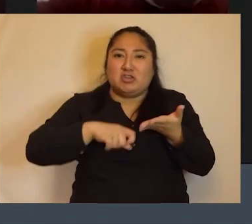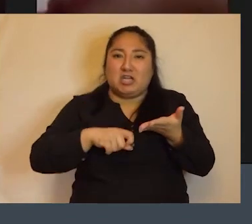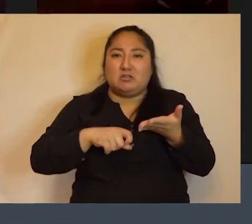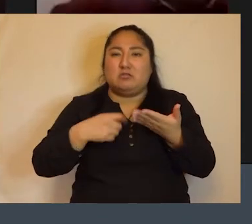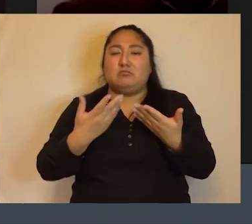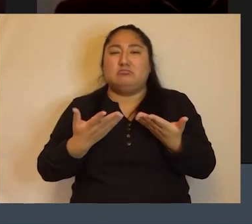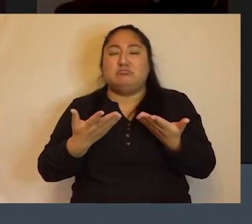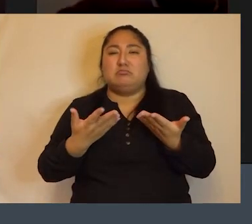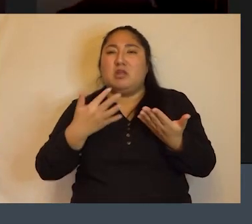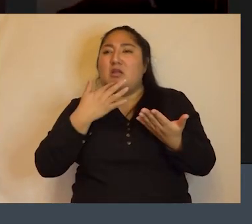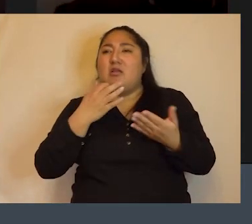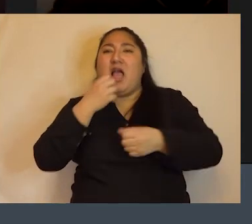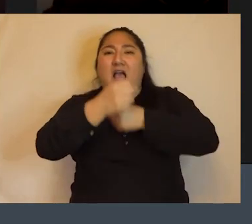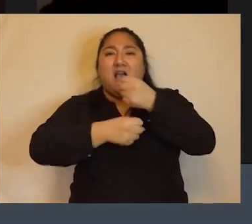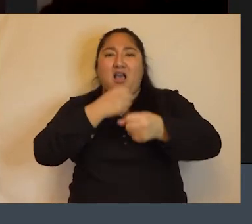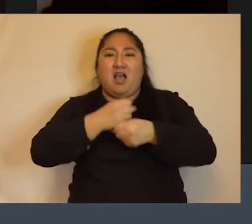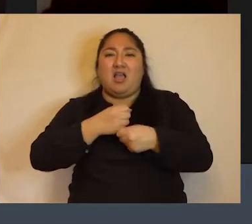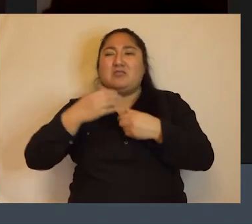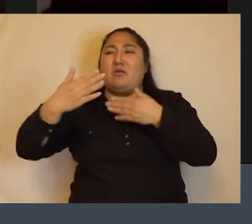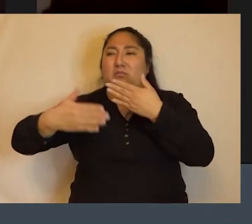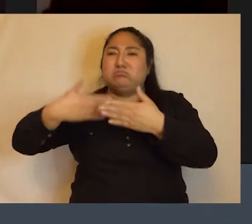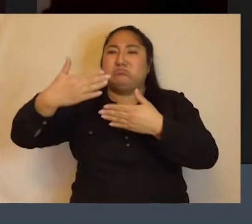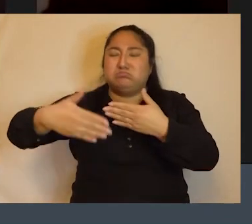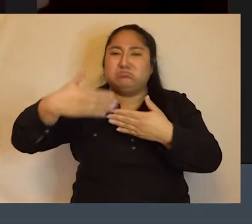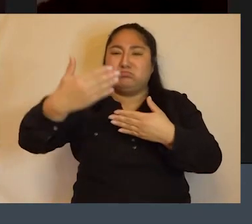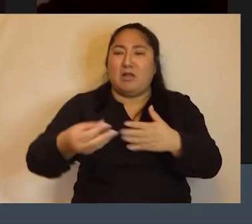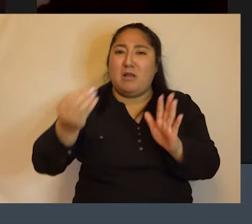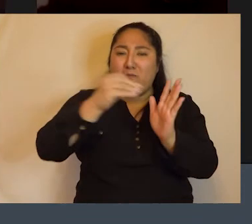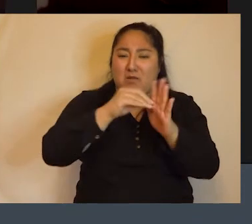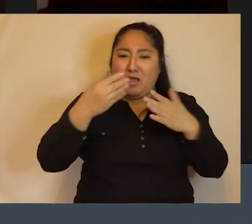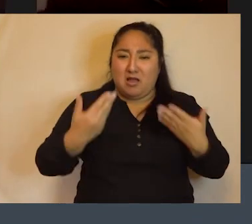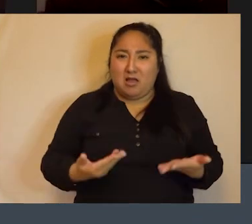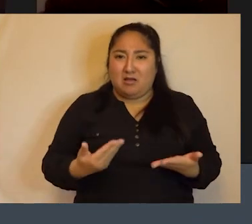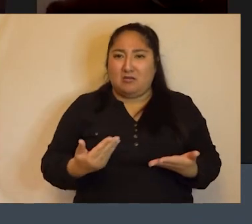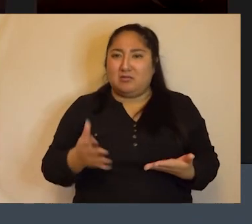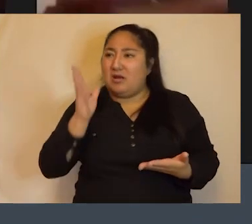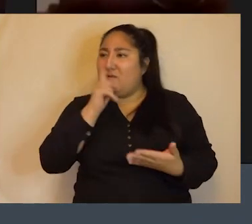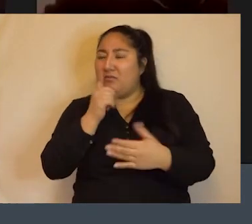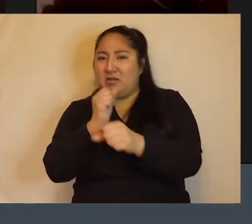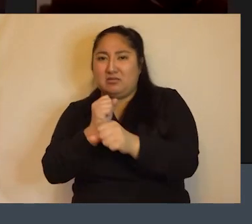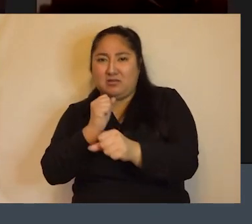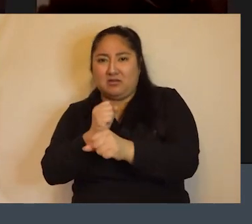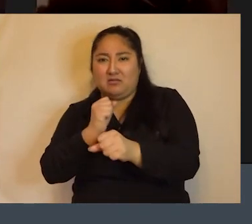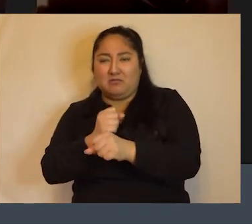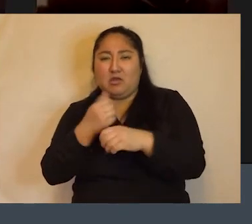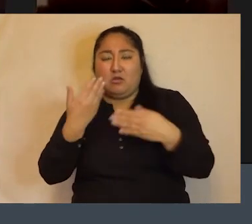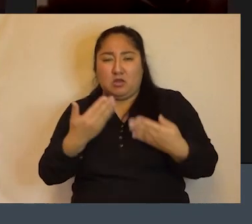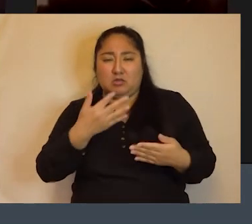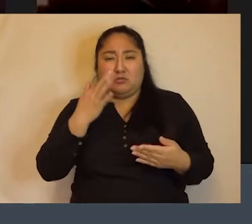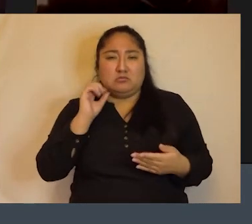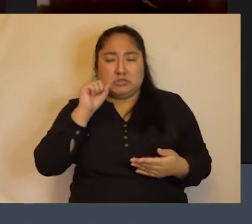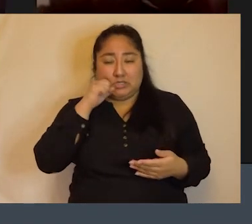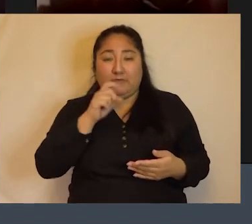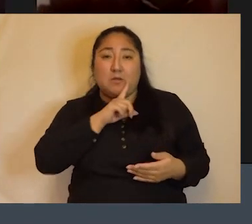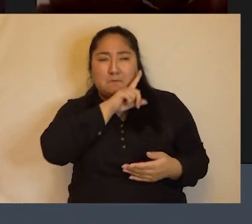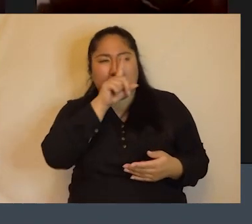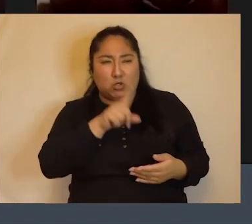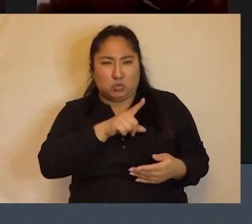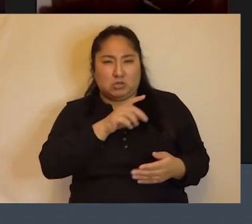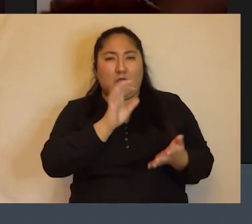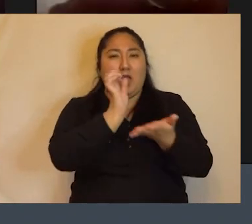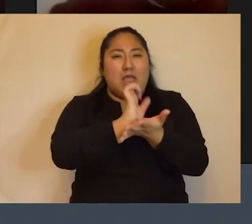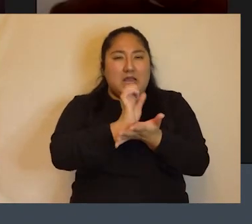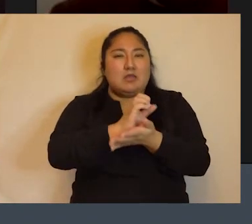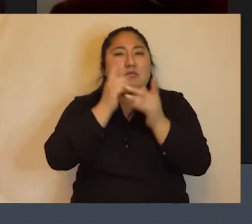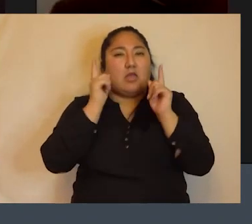sobre ello. Dice, el trabajo informal lleva muchos años tiempo al alza, mucho más ahora que la cesantía llegó casi a los 2 puntos. Esto conllevaría,